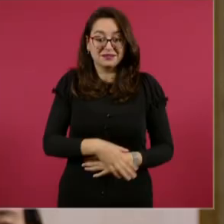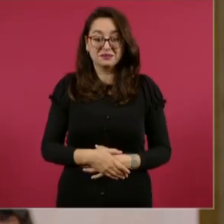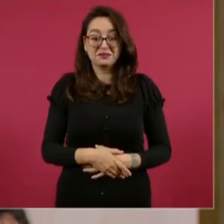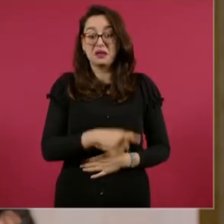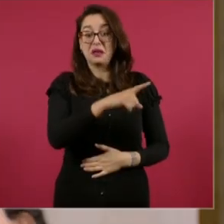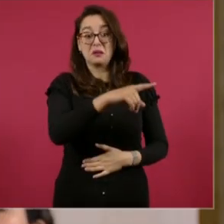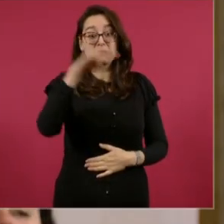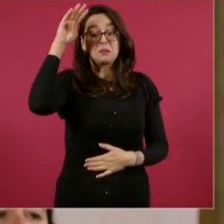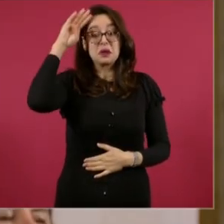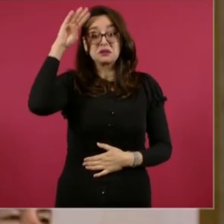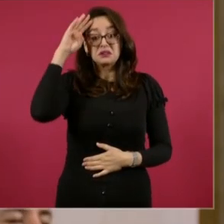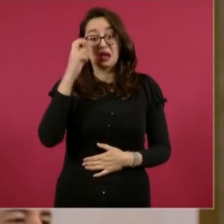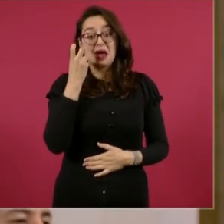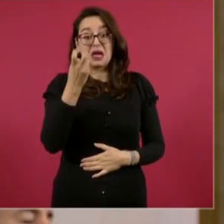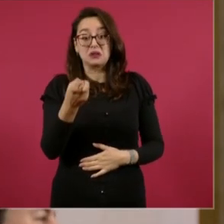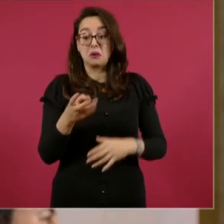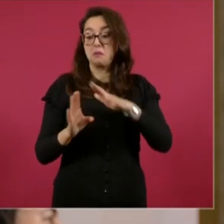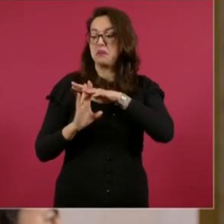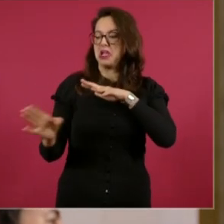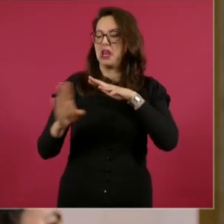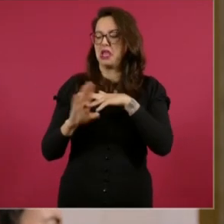a los migrantes, ¿no?